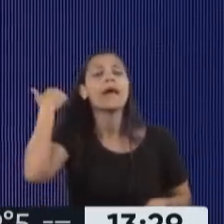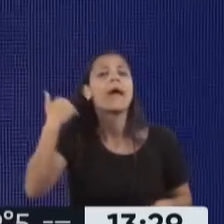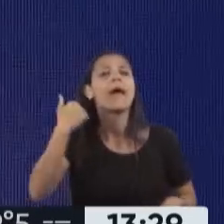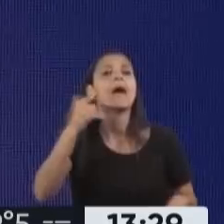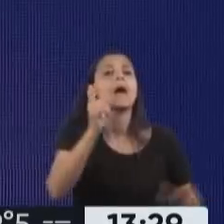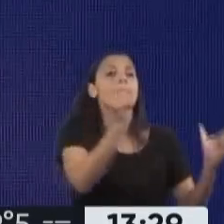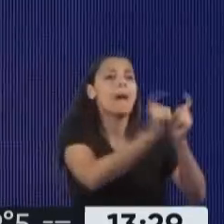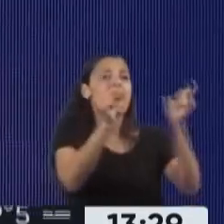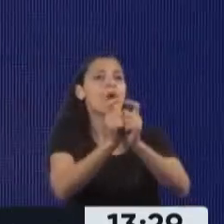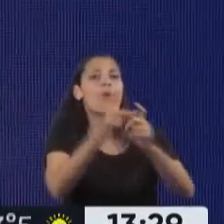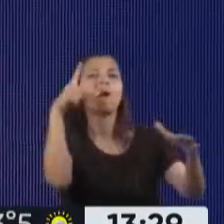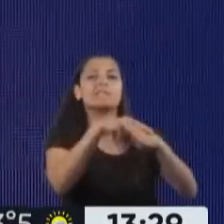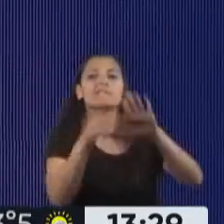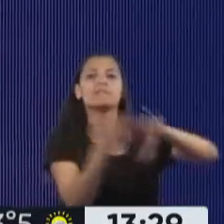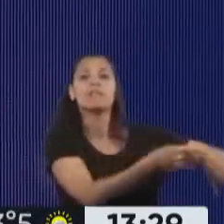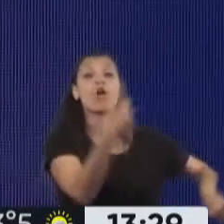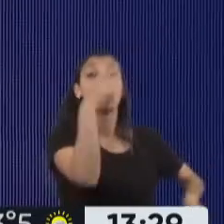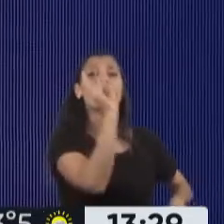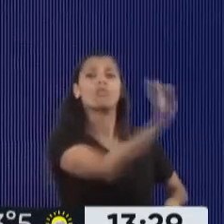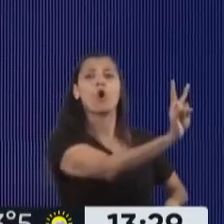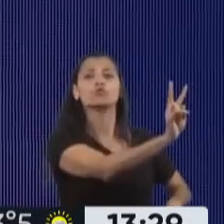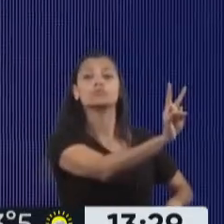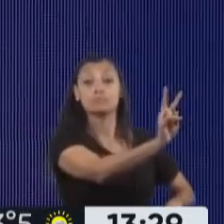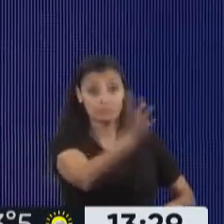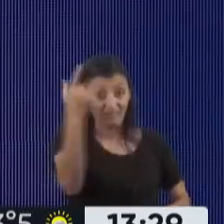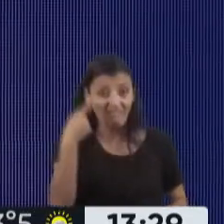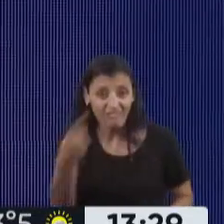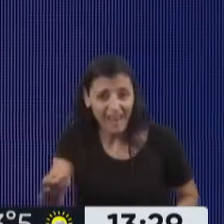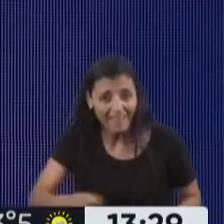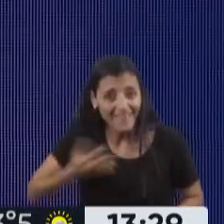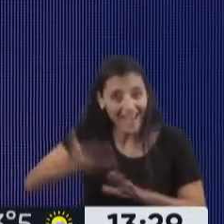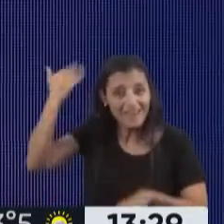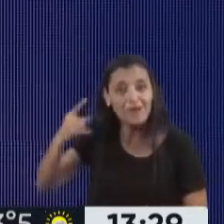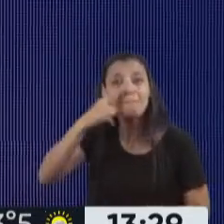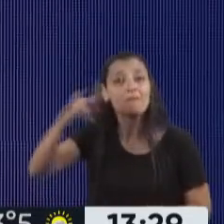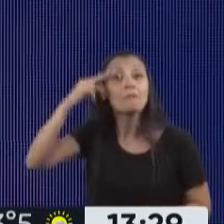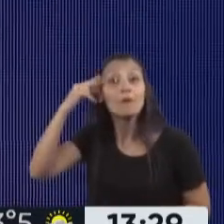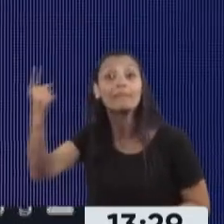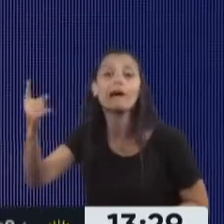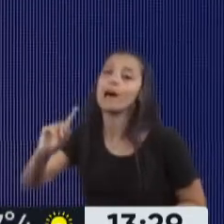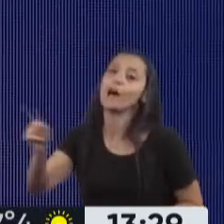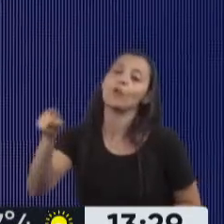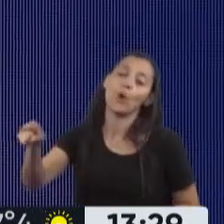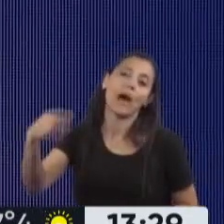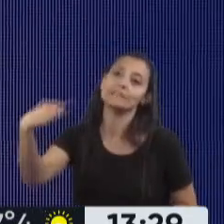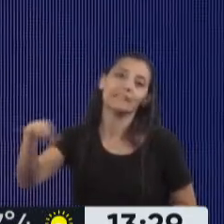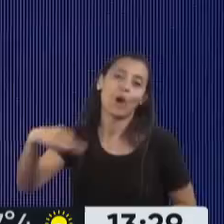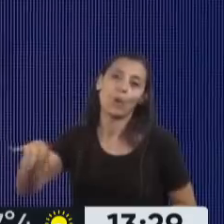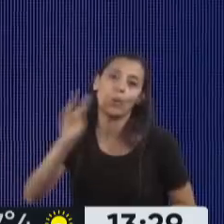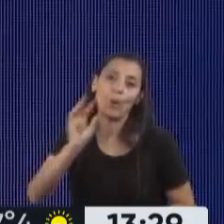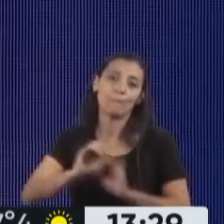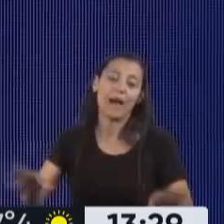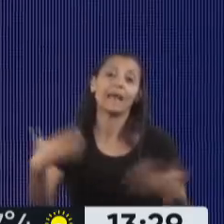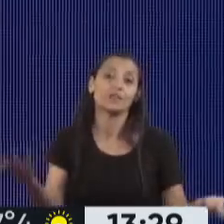o en el 2003? ¿Por qué no la cortan en el 91? Ah, no, porque ahí le va a dar muy abajo. Entonces no